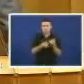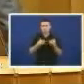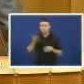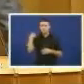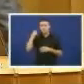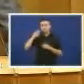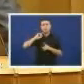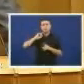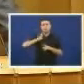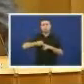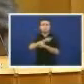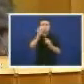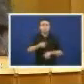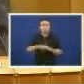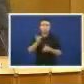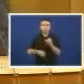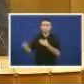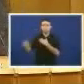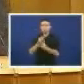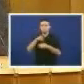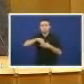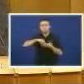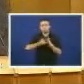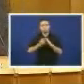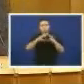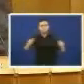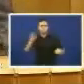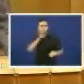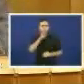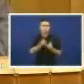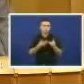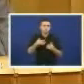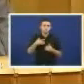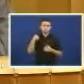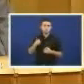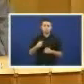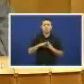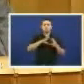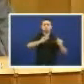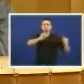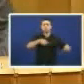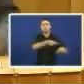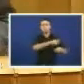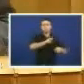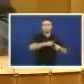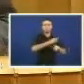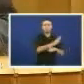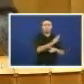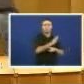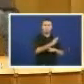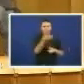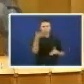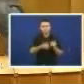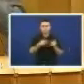calizaron os planes de financiamento do sistema universitario galego que asinou o Partido Popular e que cualifican como gasto